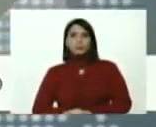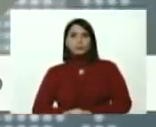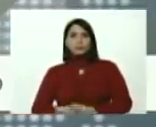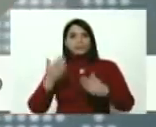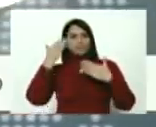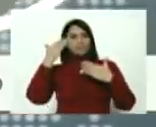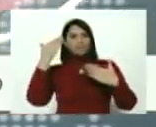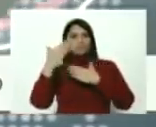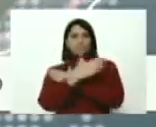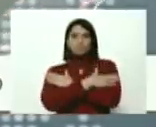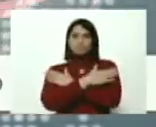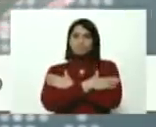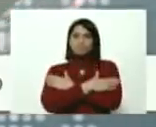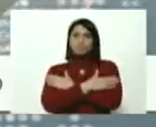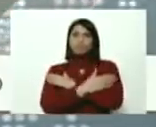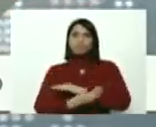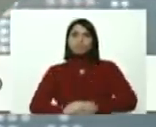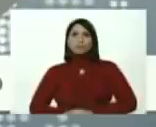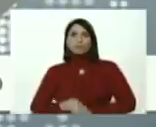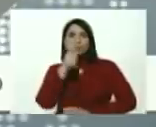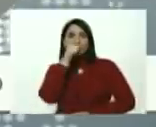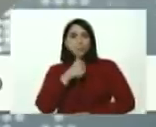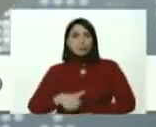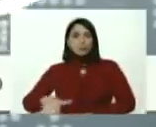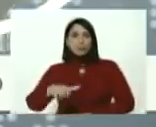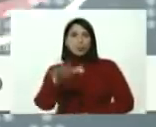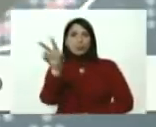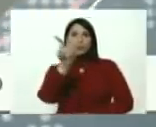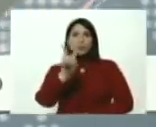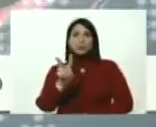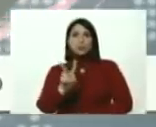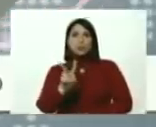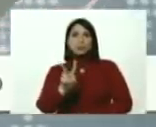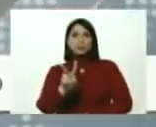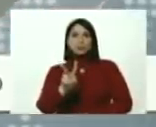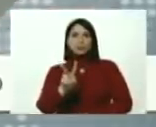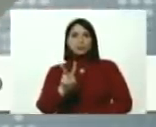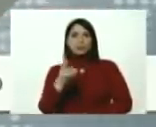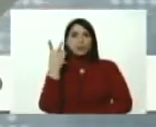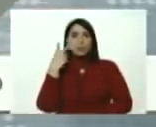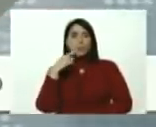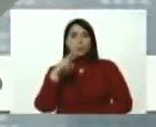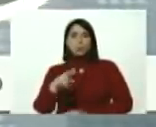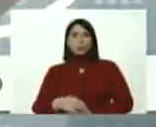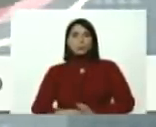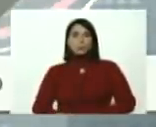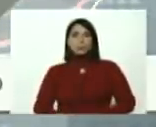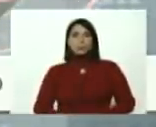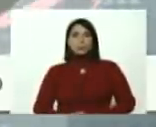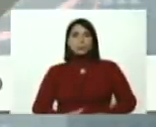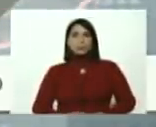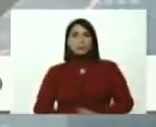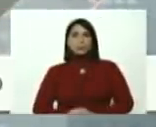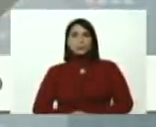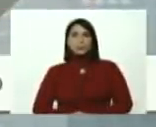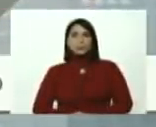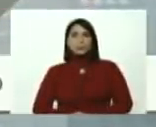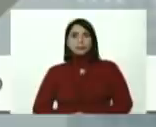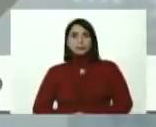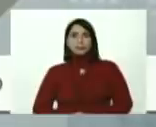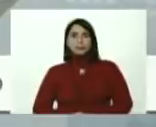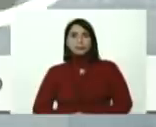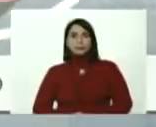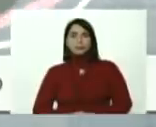gran abrazo, una felicitación al pueblo de Venezuela por la inmensa noticia que